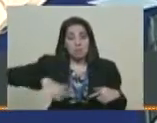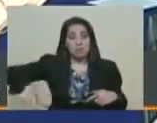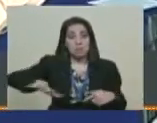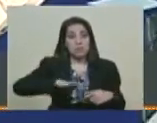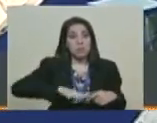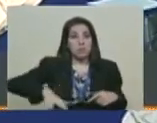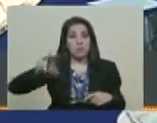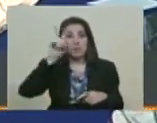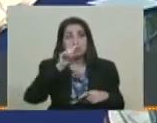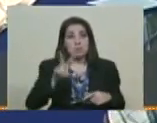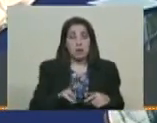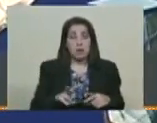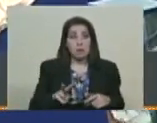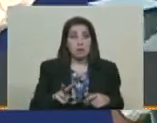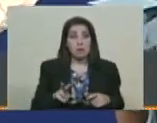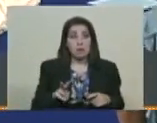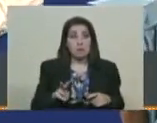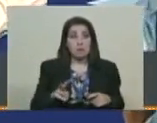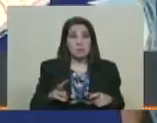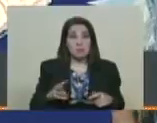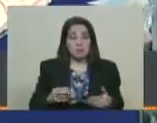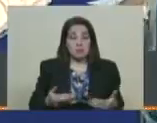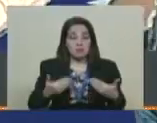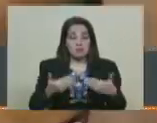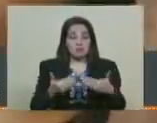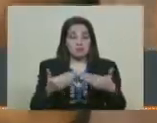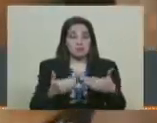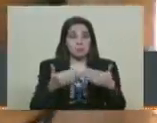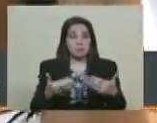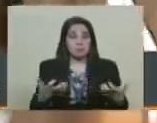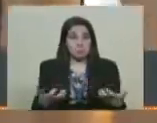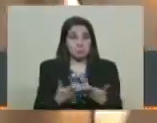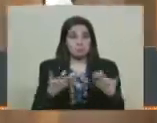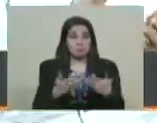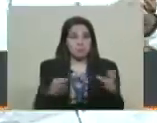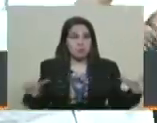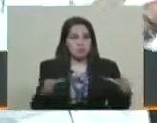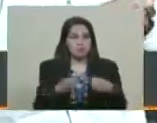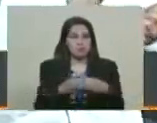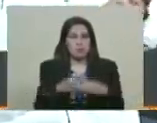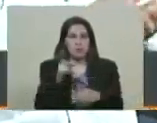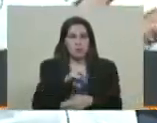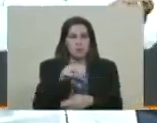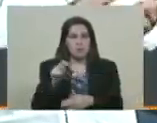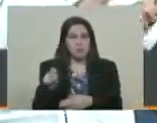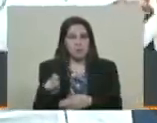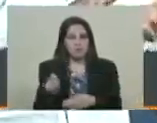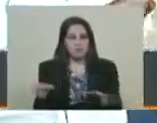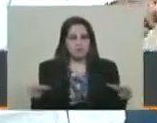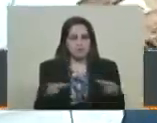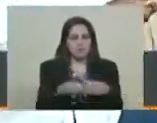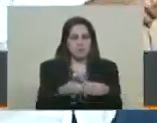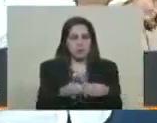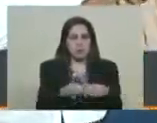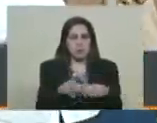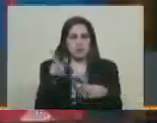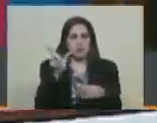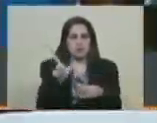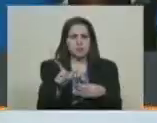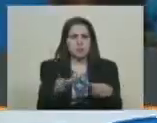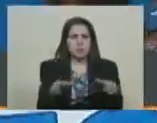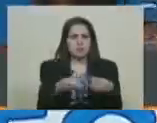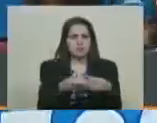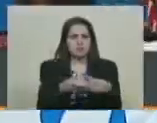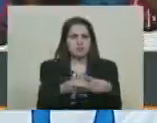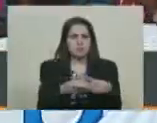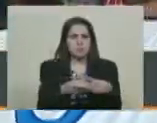venezolano para ir a las batallas de los meses que están por venir. Que agrupa al gran polo patriótico, que agrupa al PSUV, que agrupa